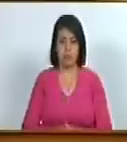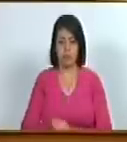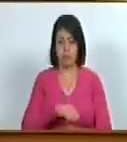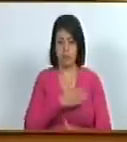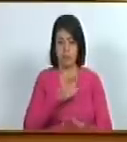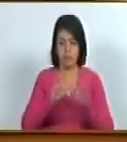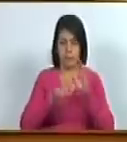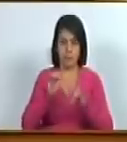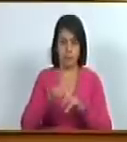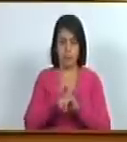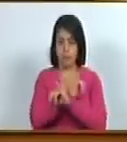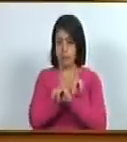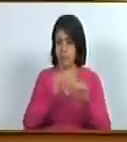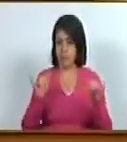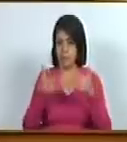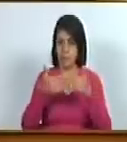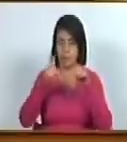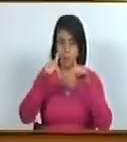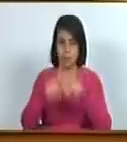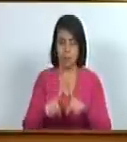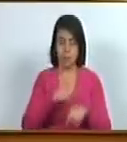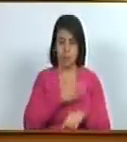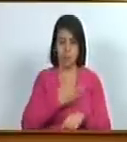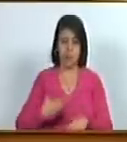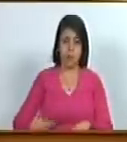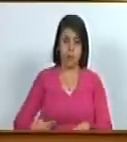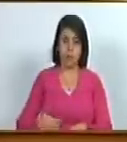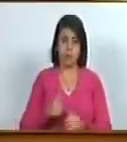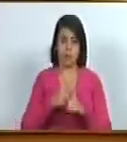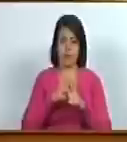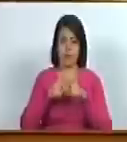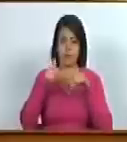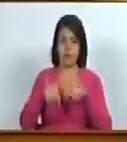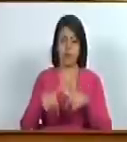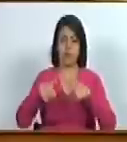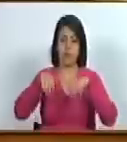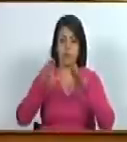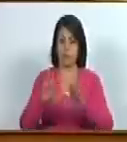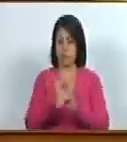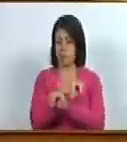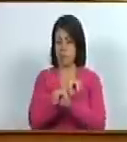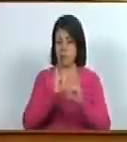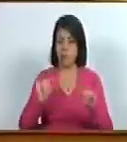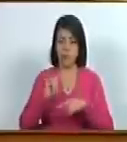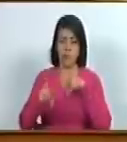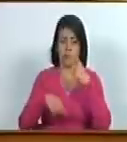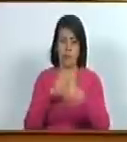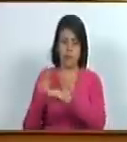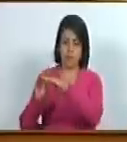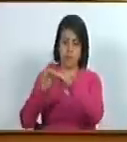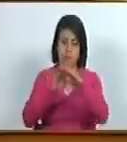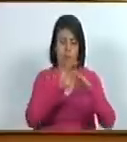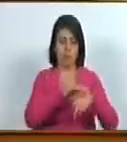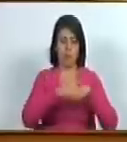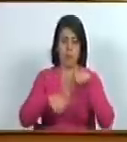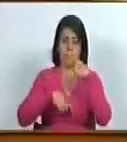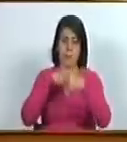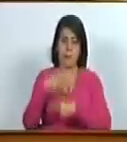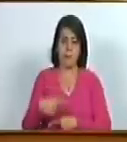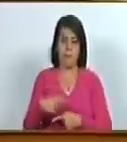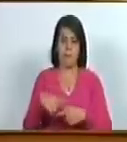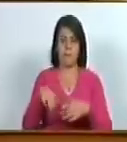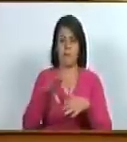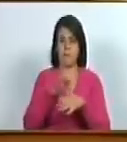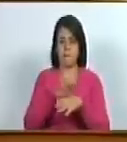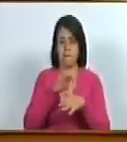ciudadana secretaria agotada la agenda del día ciudadana presidente en consecuencia se levanta la sesión quedan todas y todos convocados para el